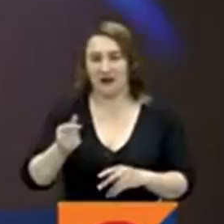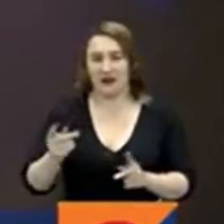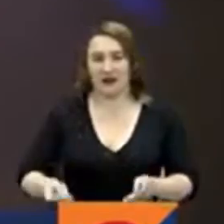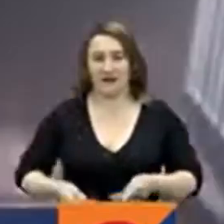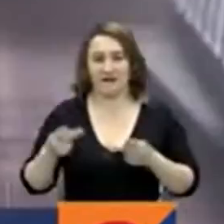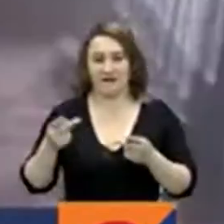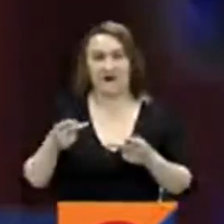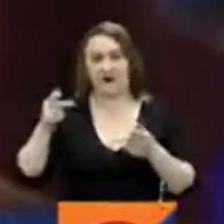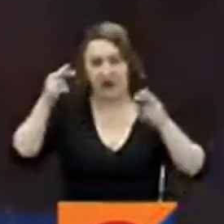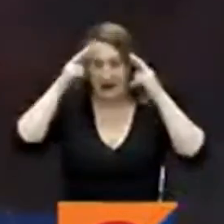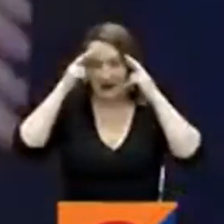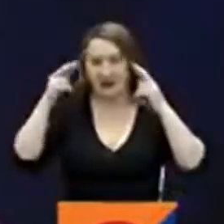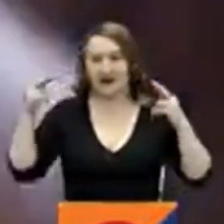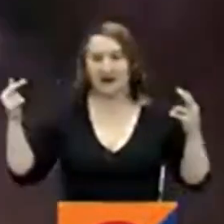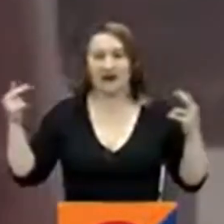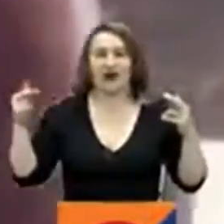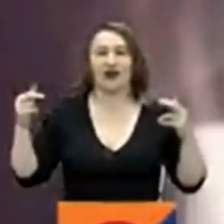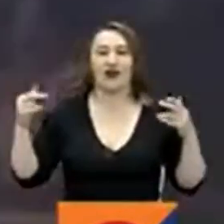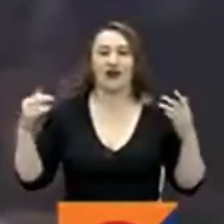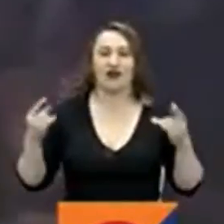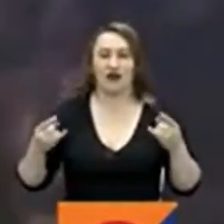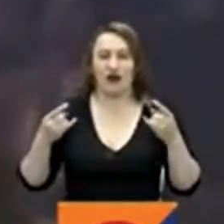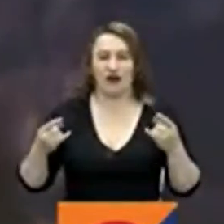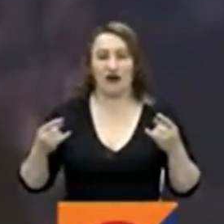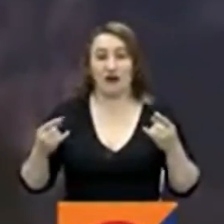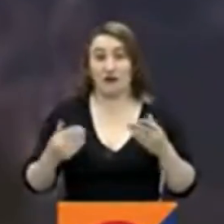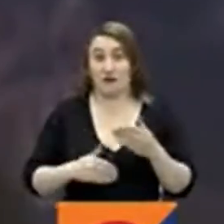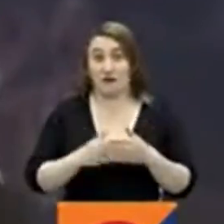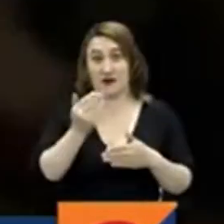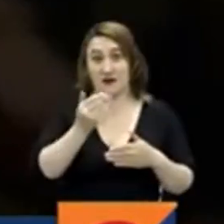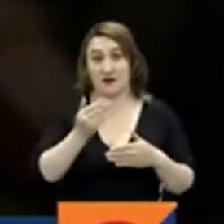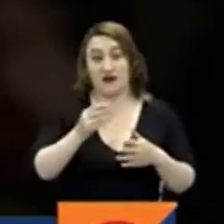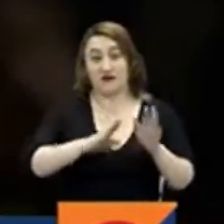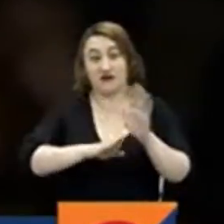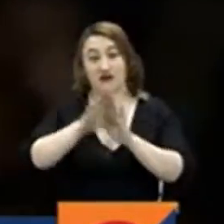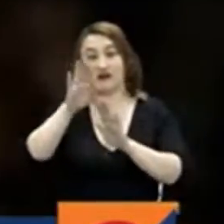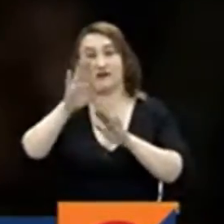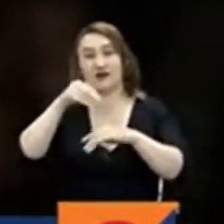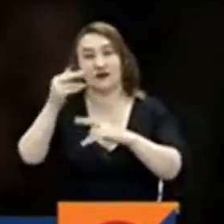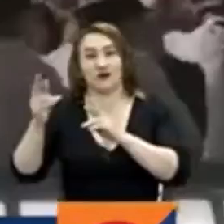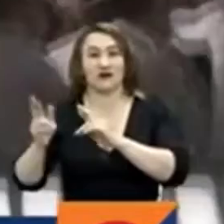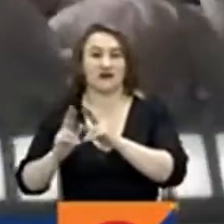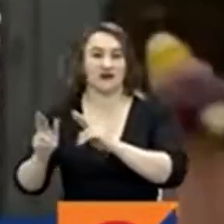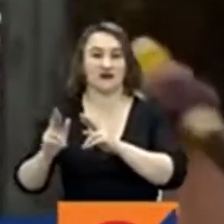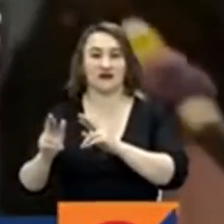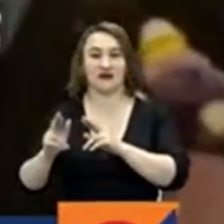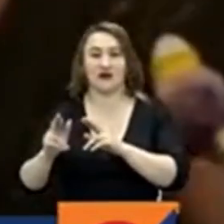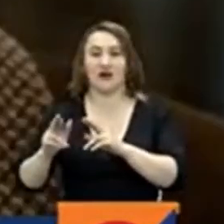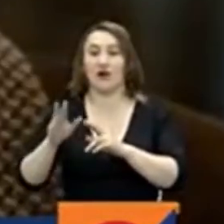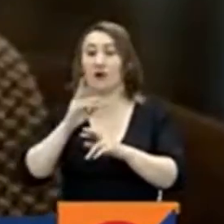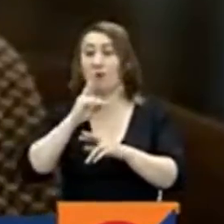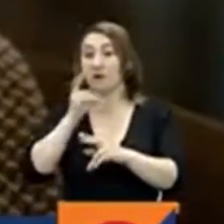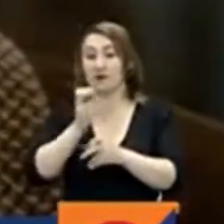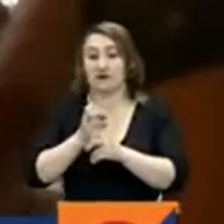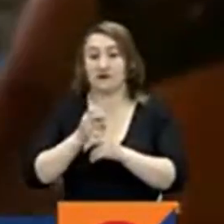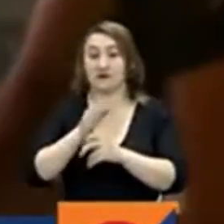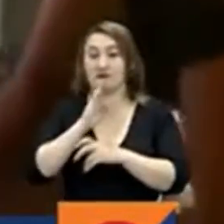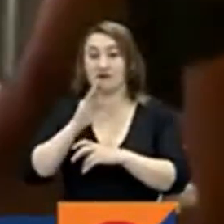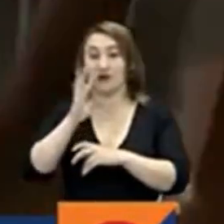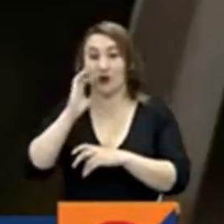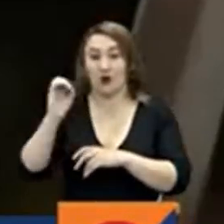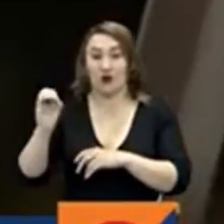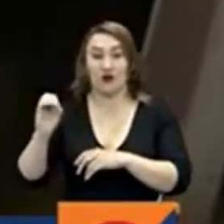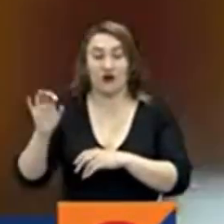rock, desde sus comienzos en la música, pasando por el éxito y su complicada relación con su manager, el coronel Tom